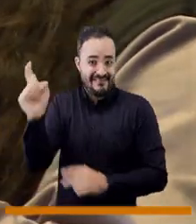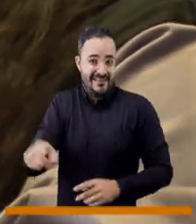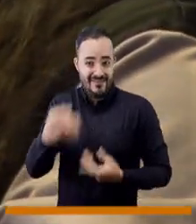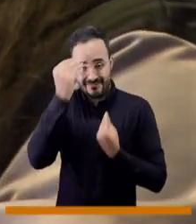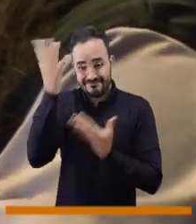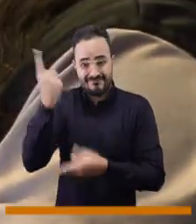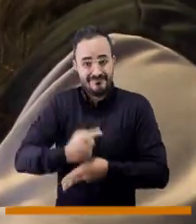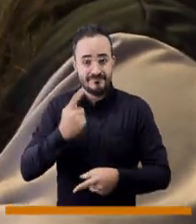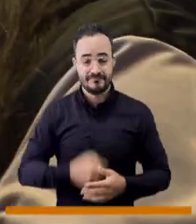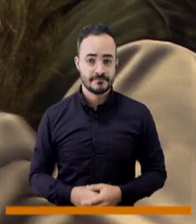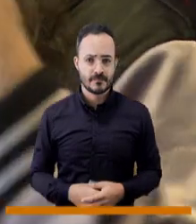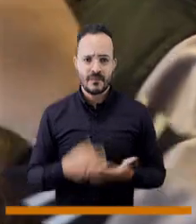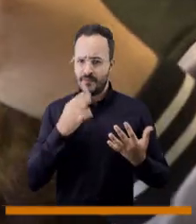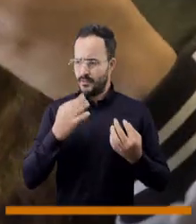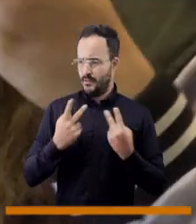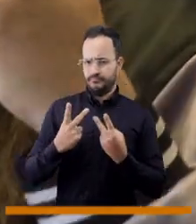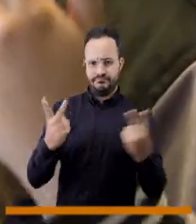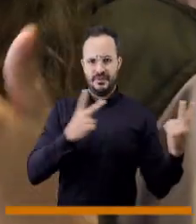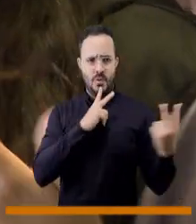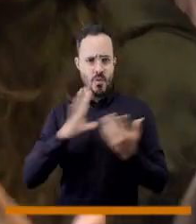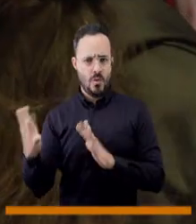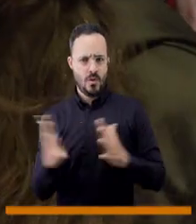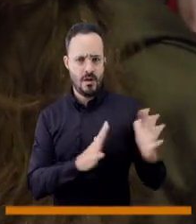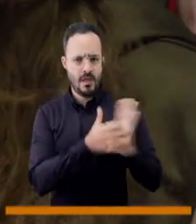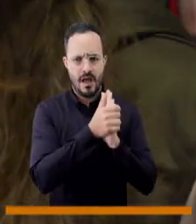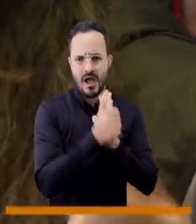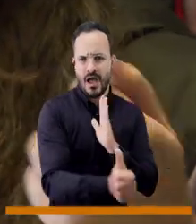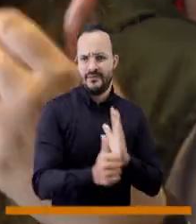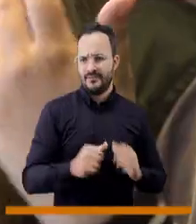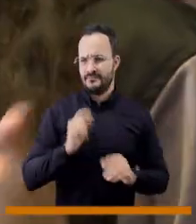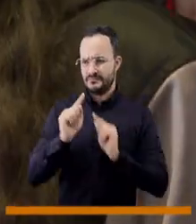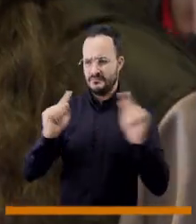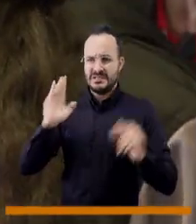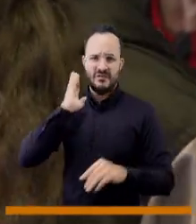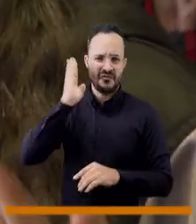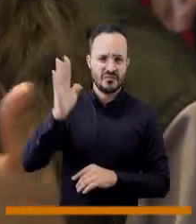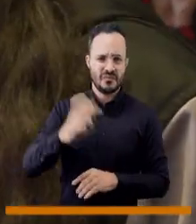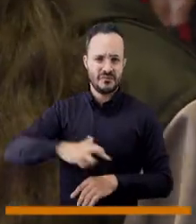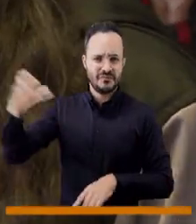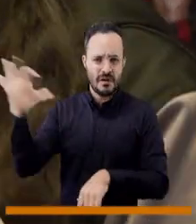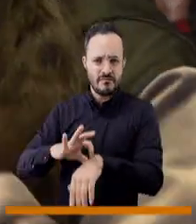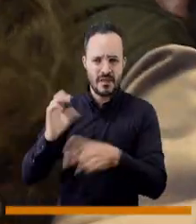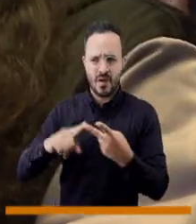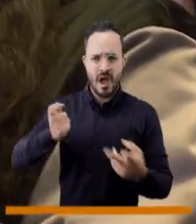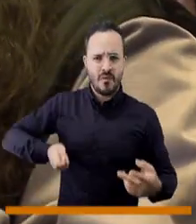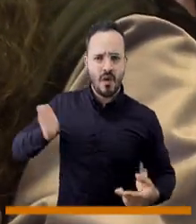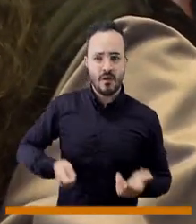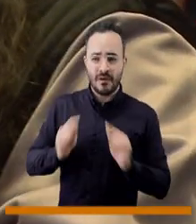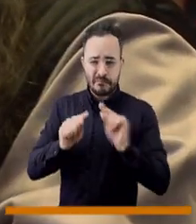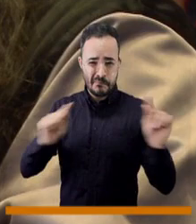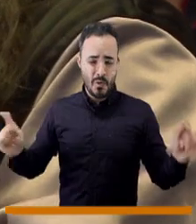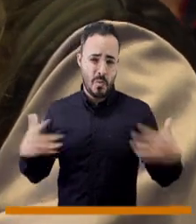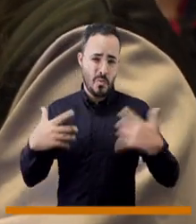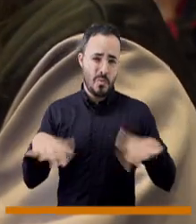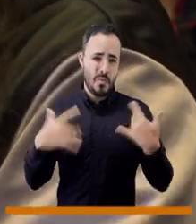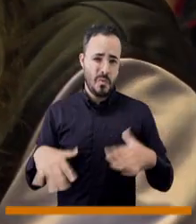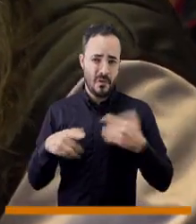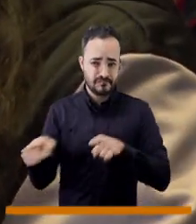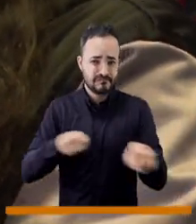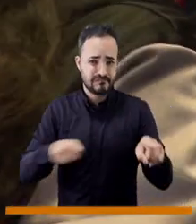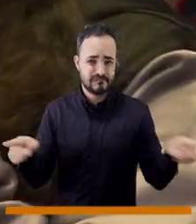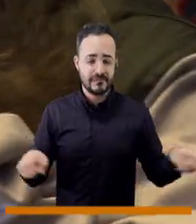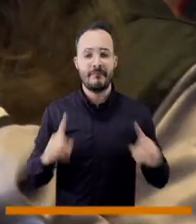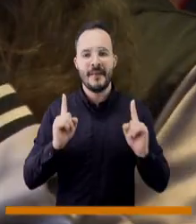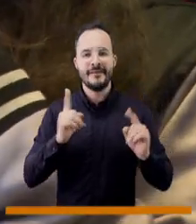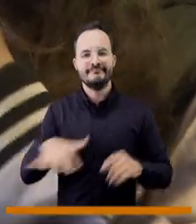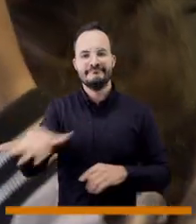hay locutores, aquí hay personas con oratoria impresionante, hay futuros médicos, abogados, hay talento desperdiciado